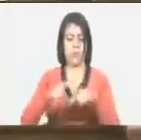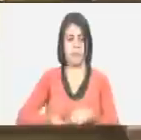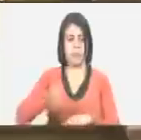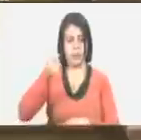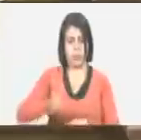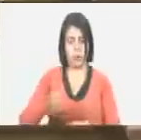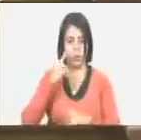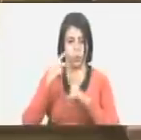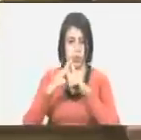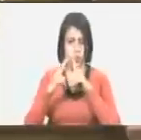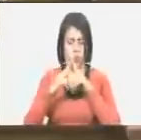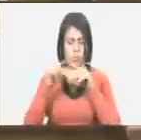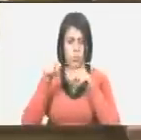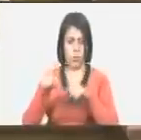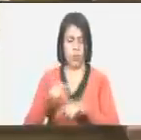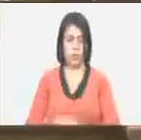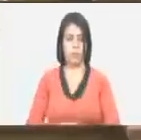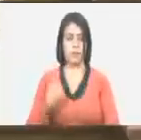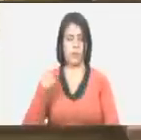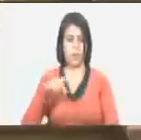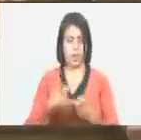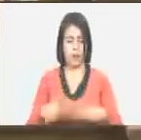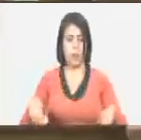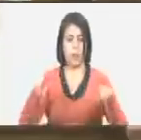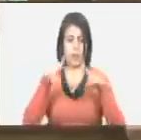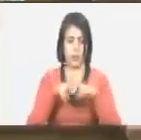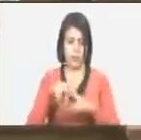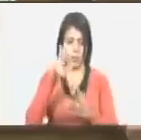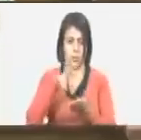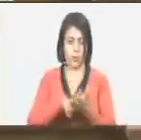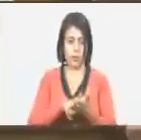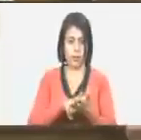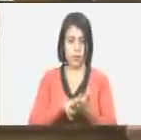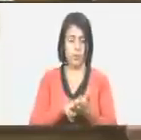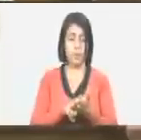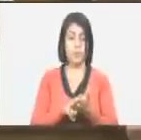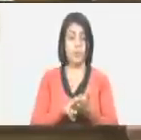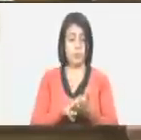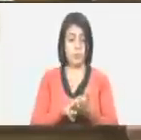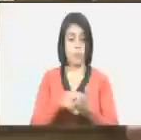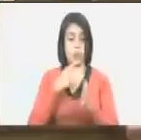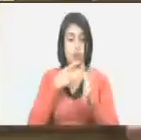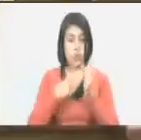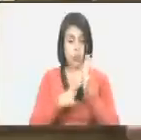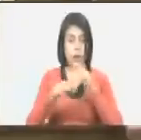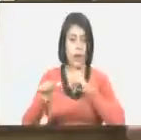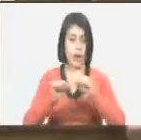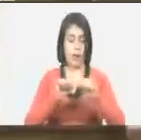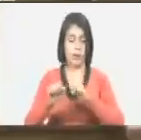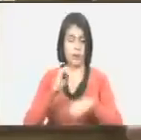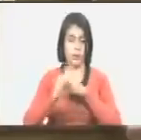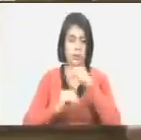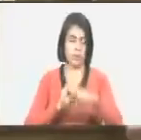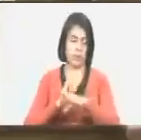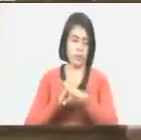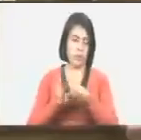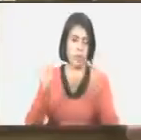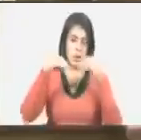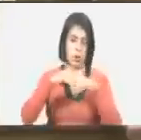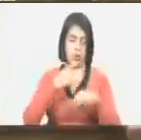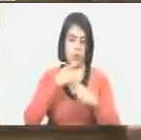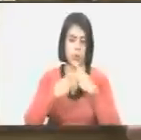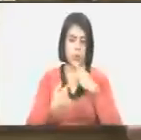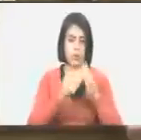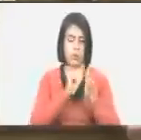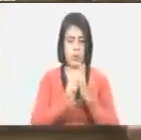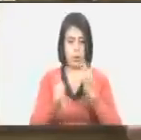tribunal que conozca del caso y tendrá valor probatorio. En la ejecución de las actuaciones emprendidas conforme a lo dispuesto